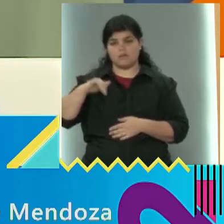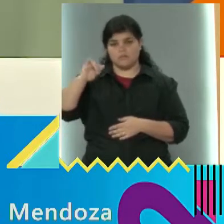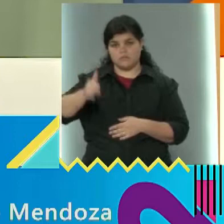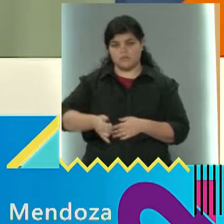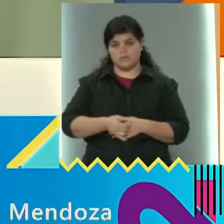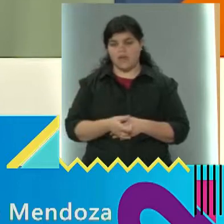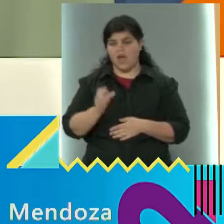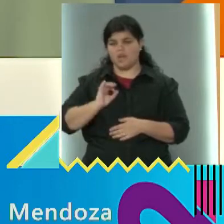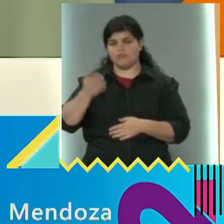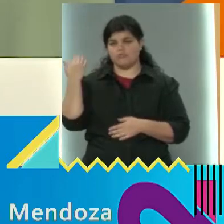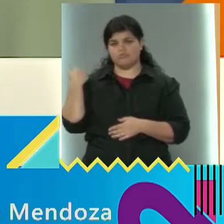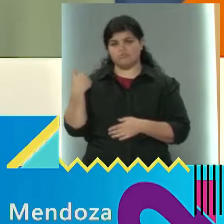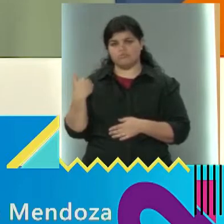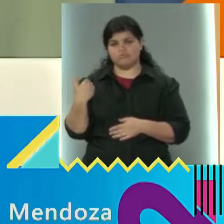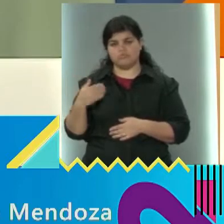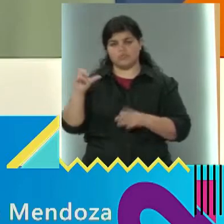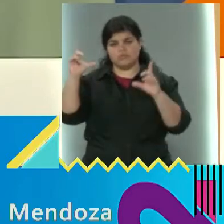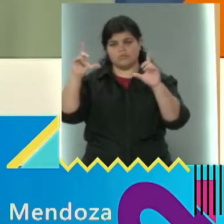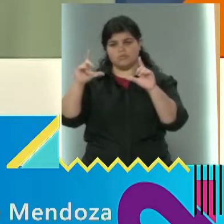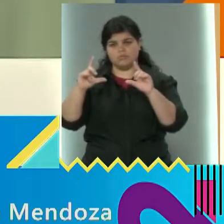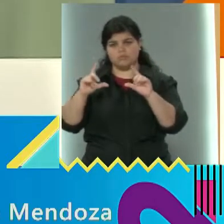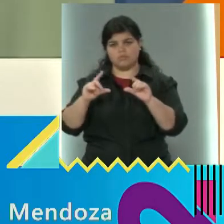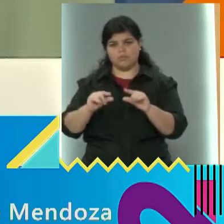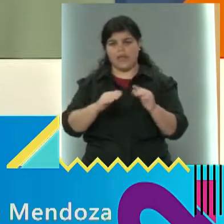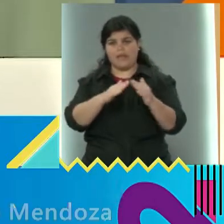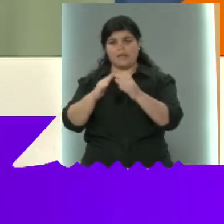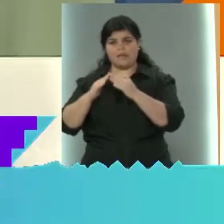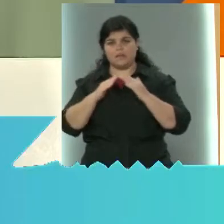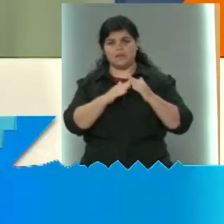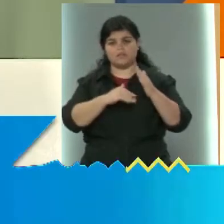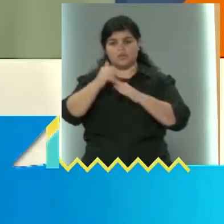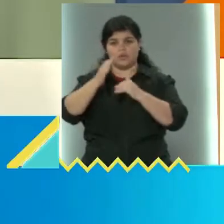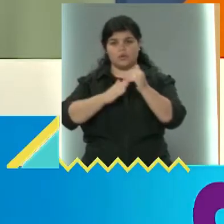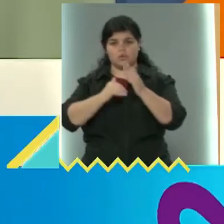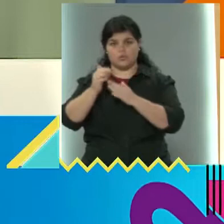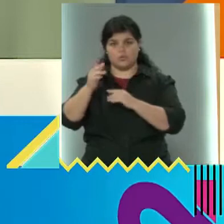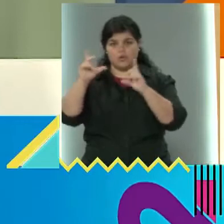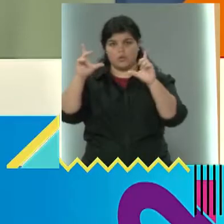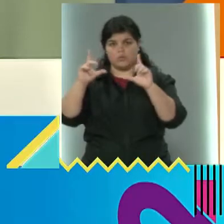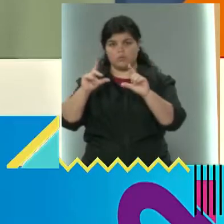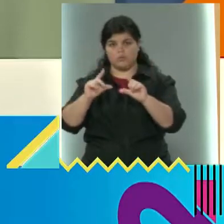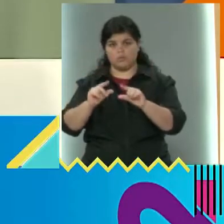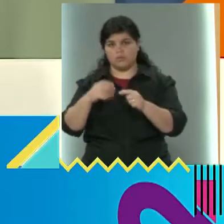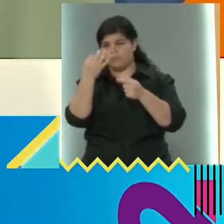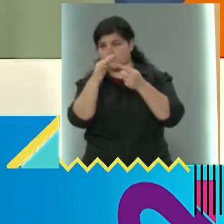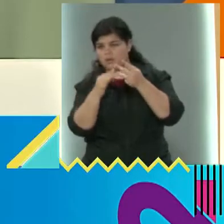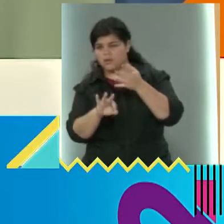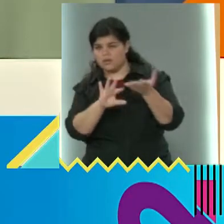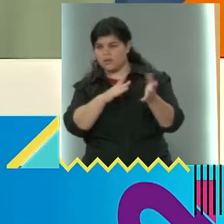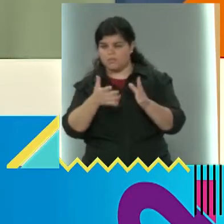estos últimos años ha bajado un poco la cantidad de viviendas que se están construyendo de características